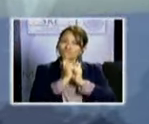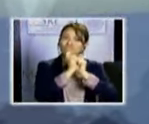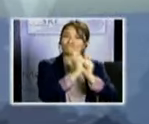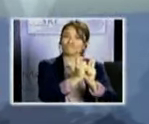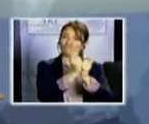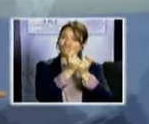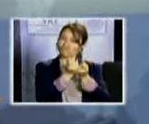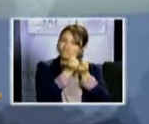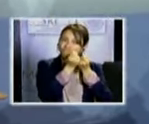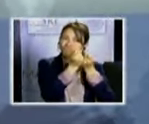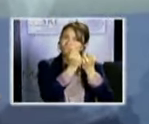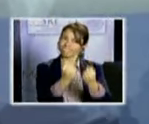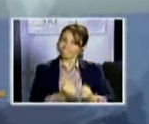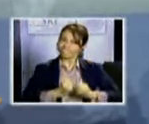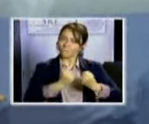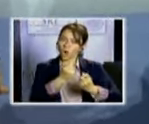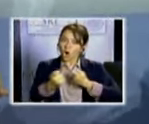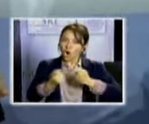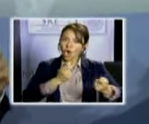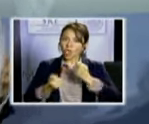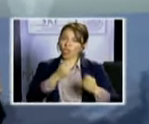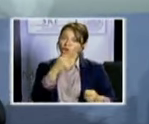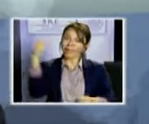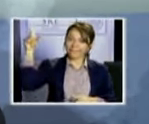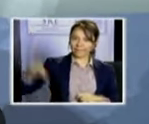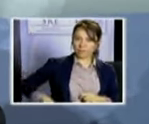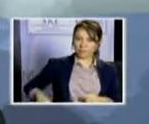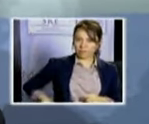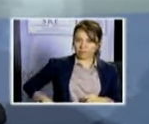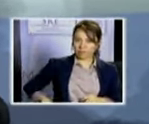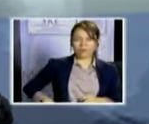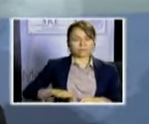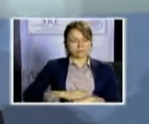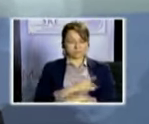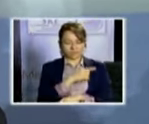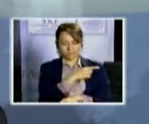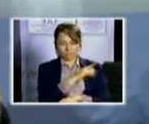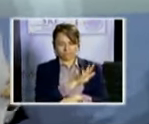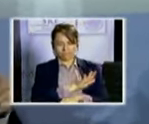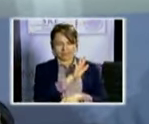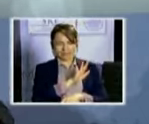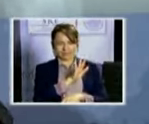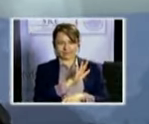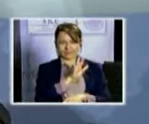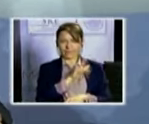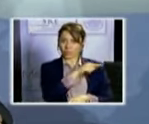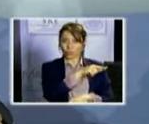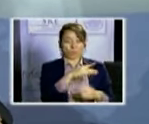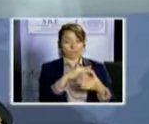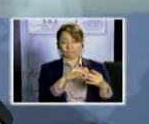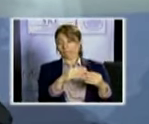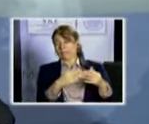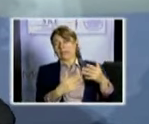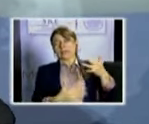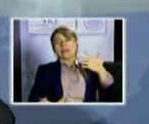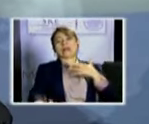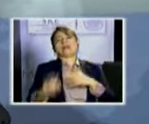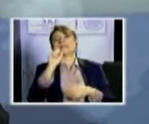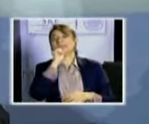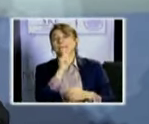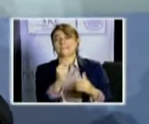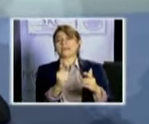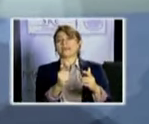de una circunstancia, así pongámoslo, de una circunstancia, porque te fuiste, creo, pertinentemente a otros ámbitos como hasta el terrorismo. Pero,